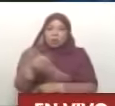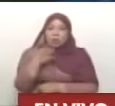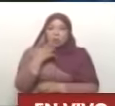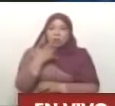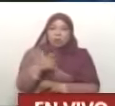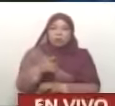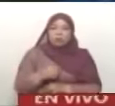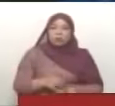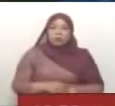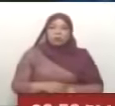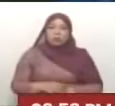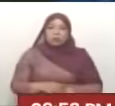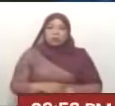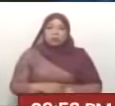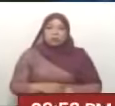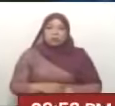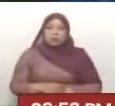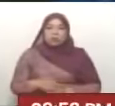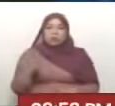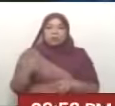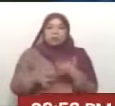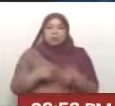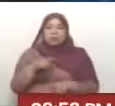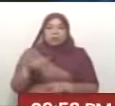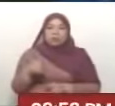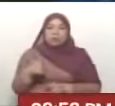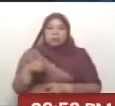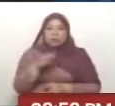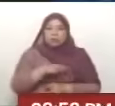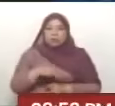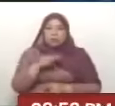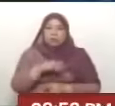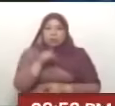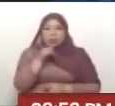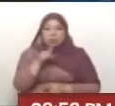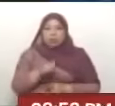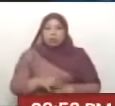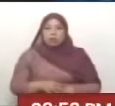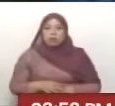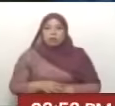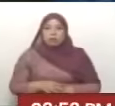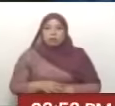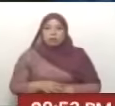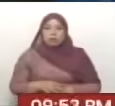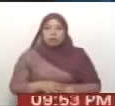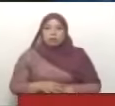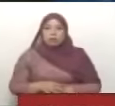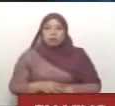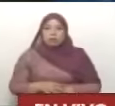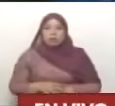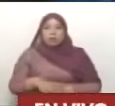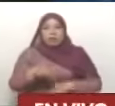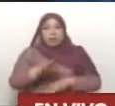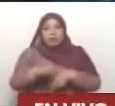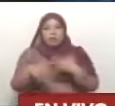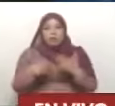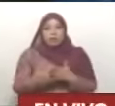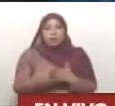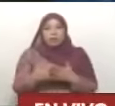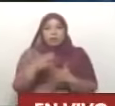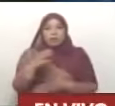de ello. El día domingo en la tarde, equipos vinculados a la gran misión Igualdad y Justicia Social llegaron hasta la